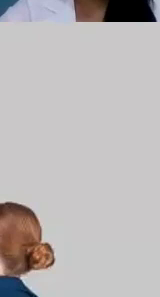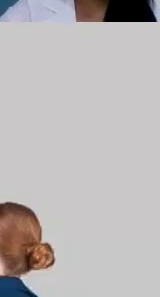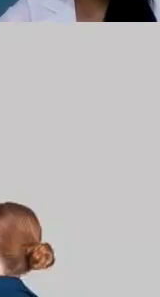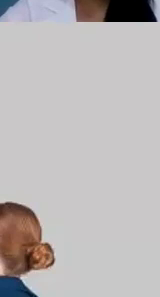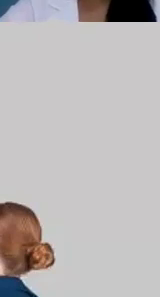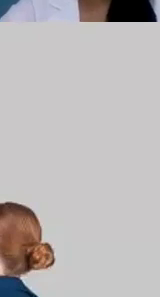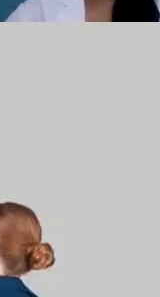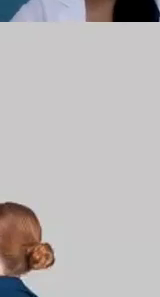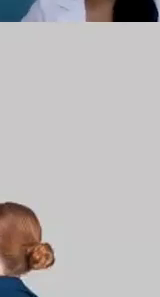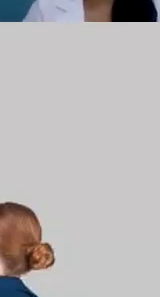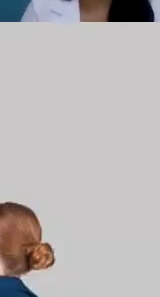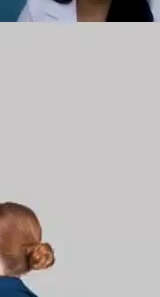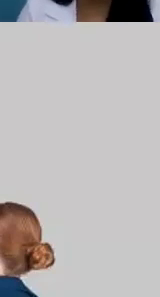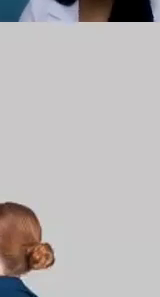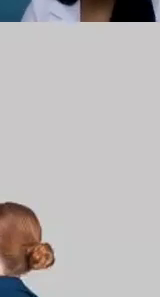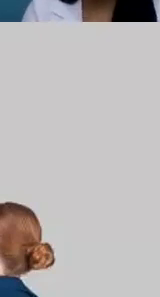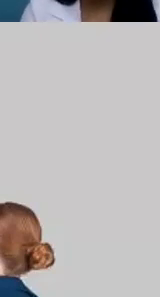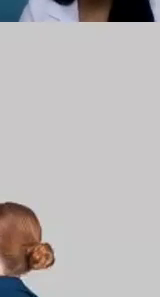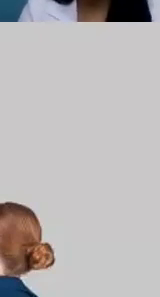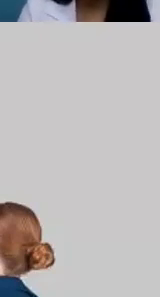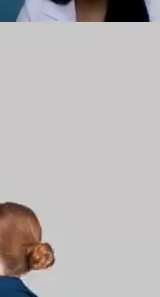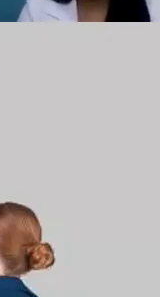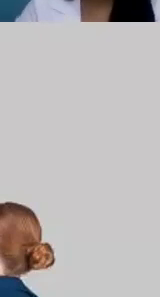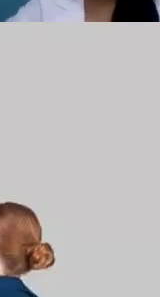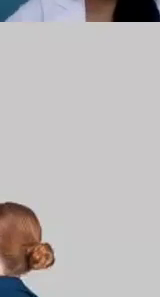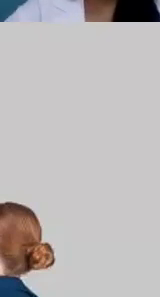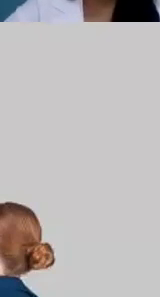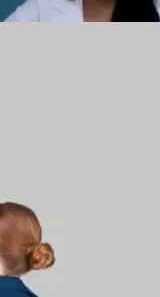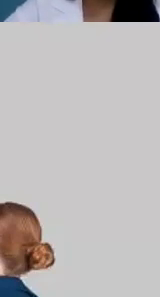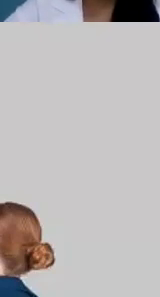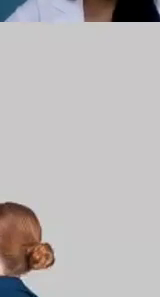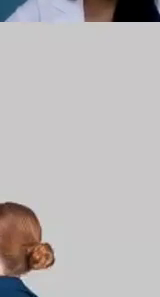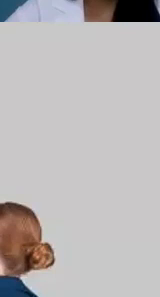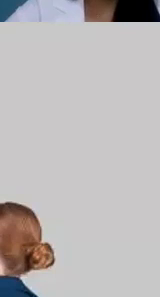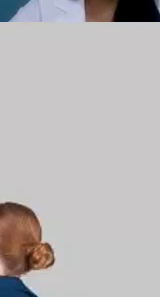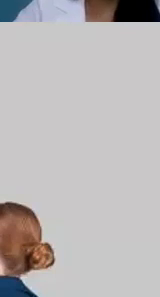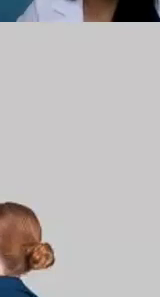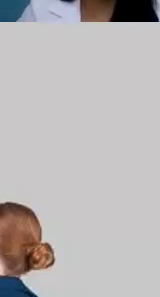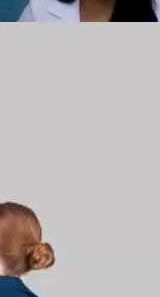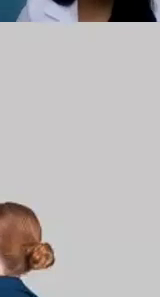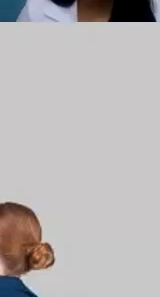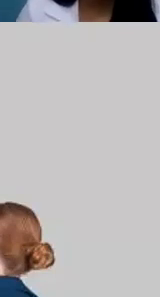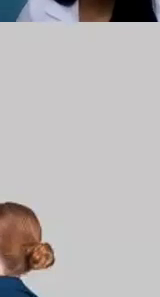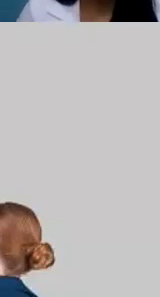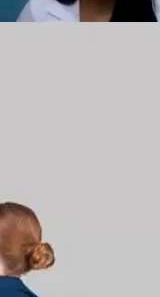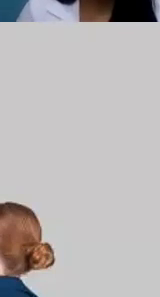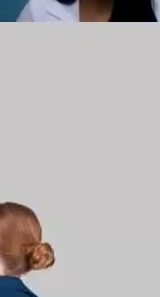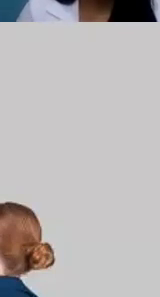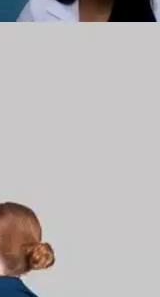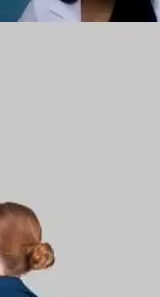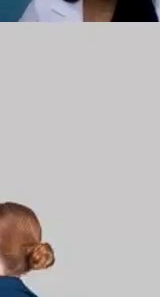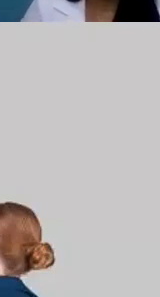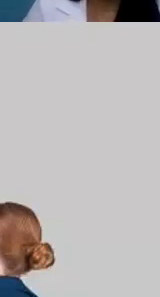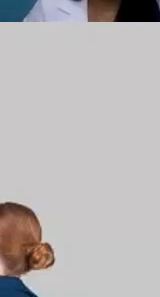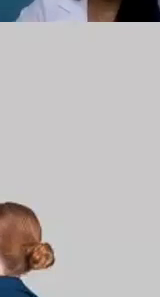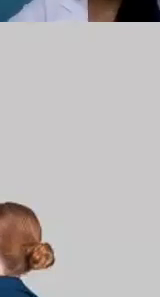encuentro laborando en el Hospital Pediátrico Baca Ortiz, y en esta noche es grato para mí poder compartir estos